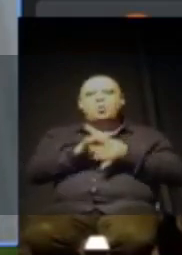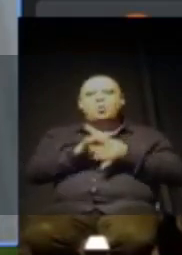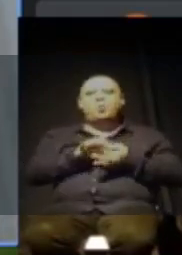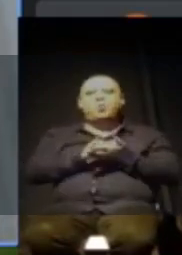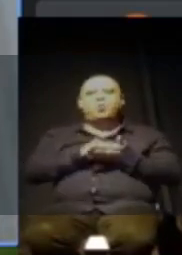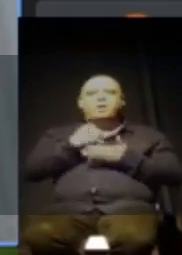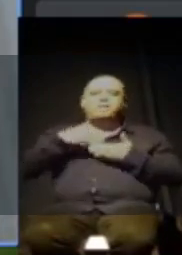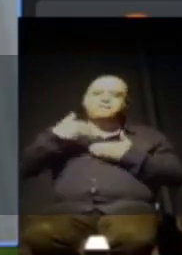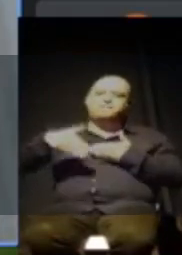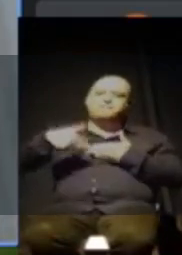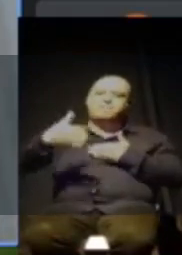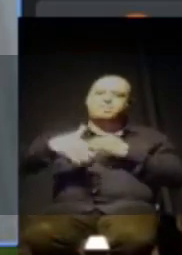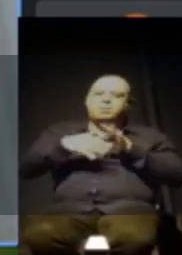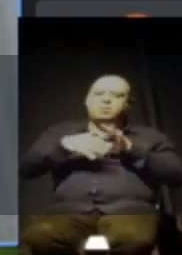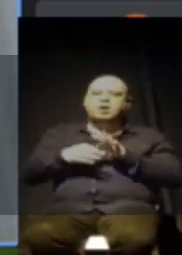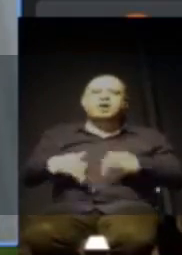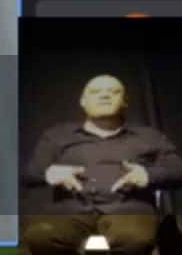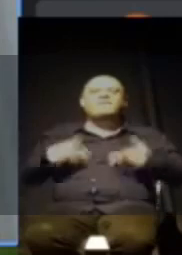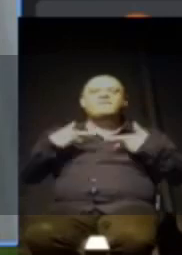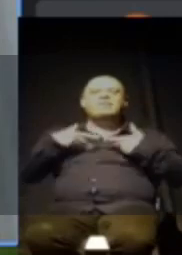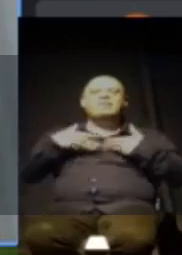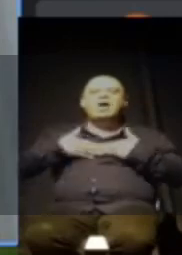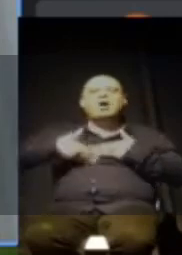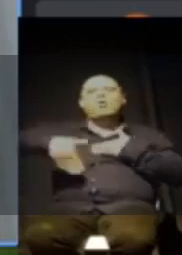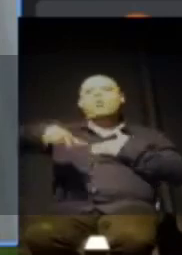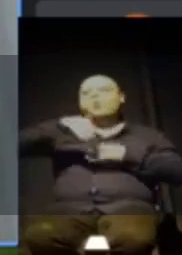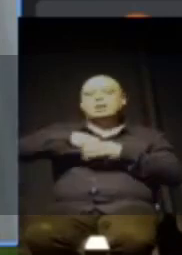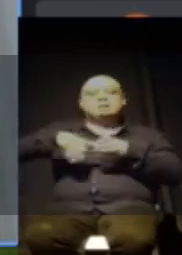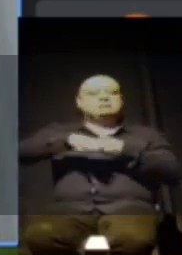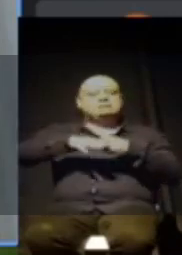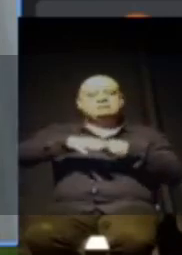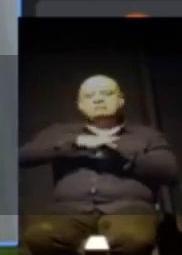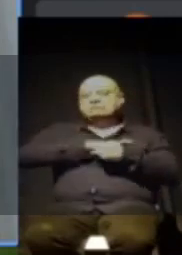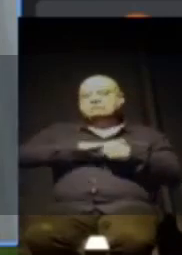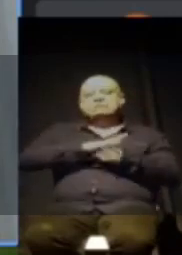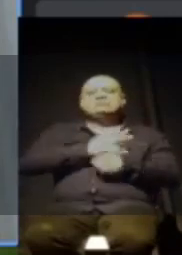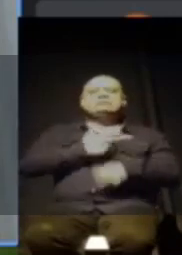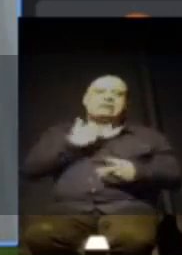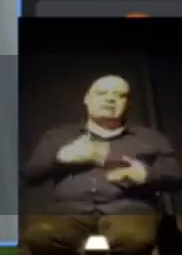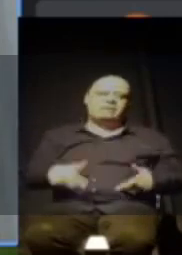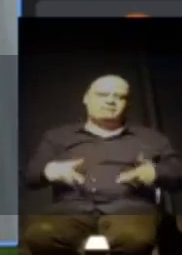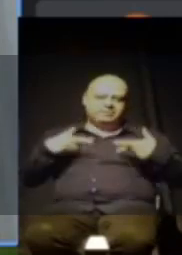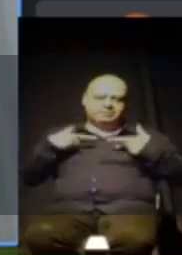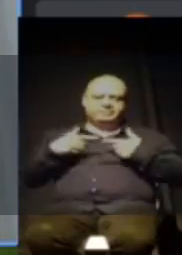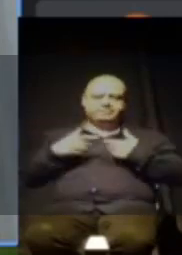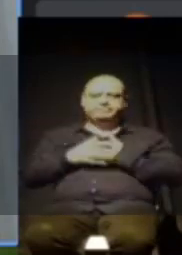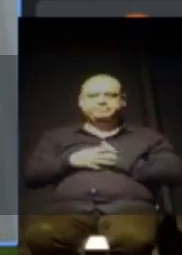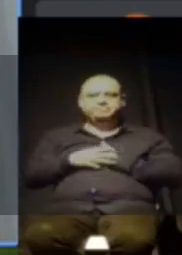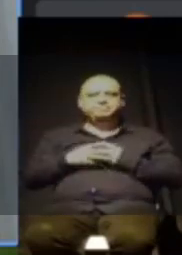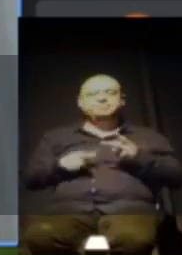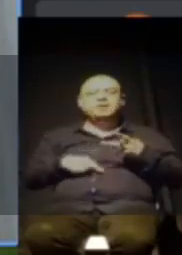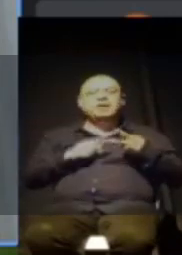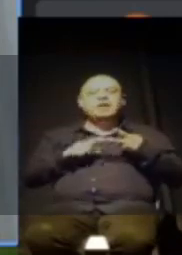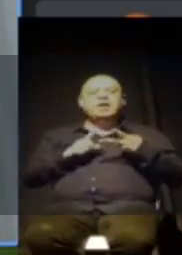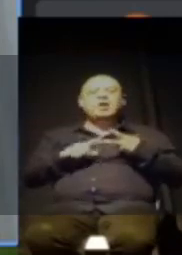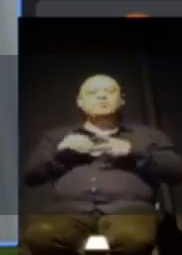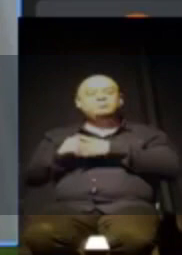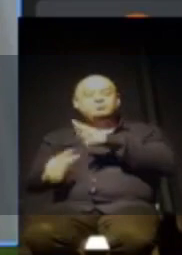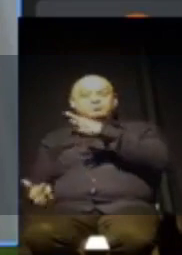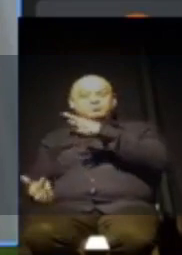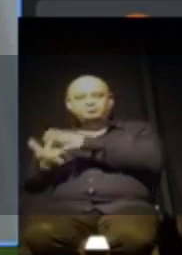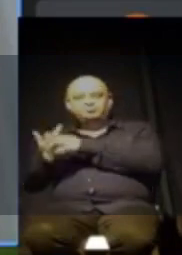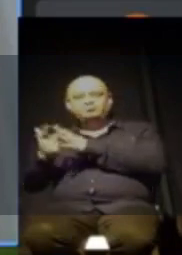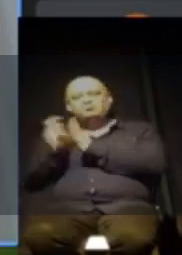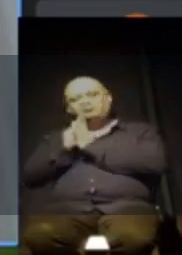con quienes están condenados a vivir sin poder entablar relaciones humanas. El segundo momento corresponde al nacimiento de la escritura